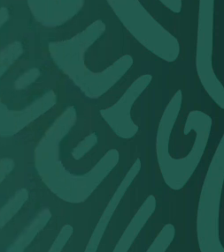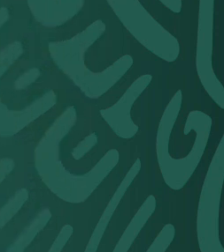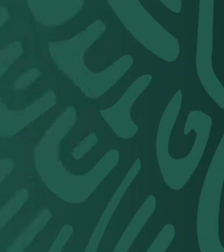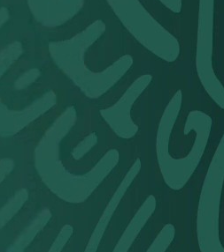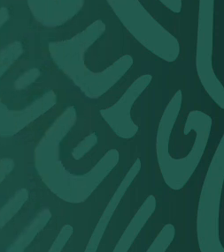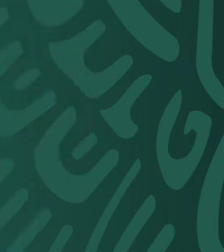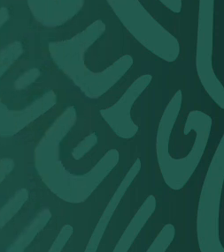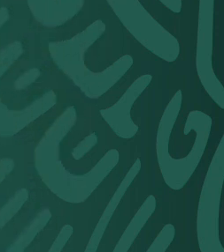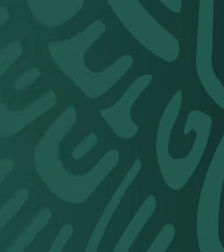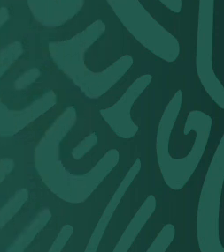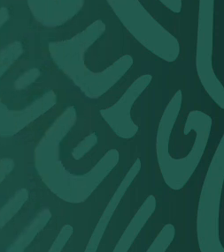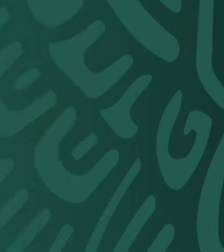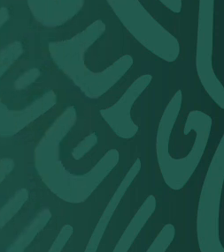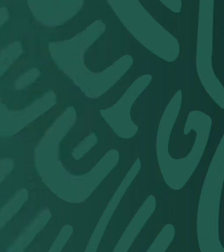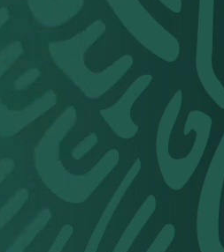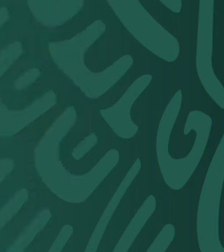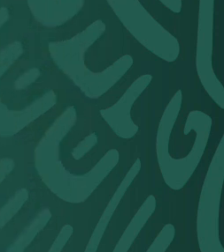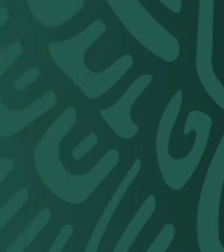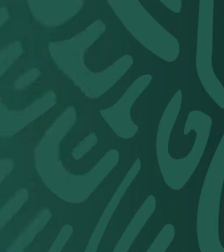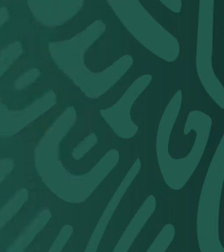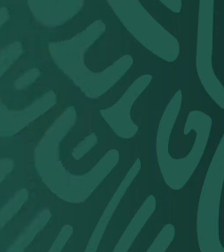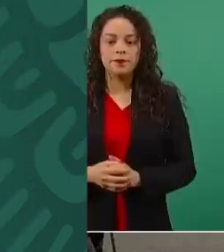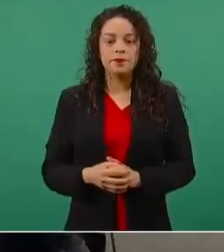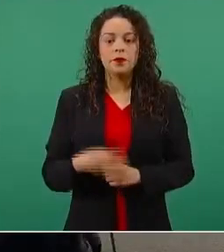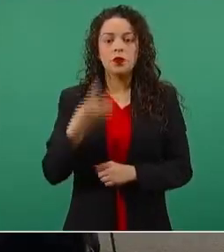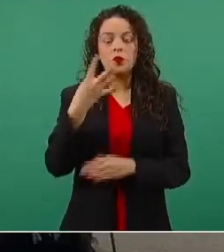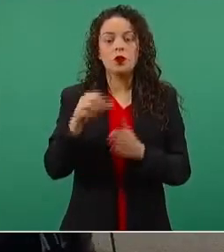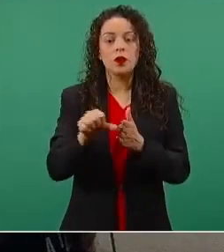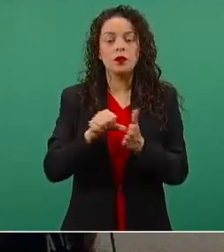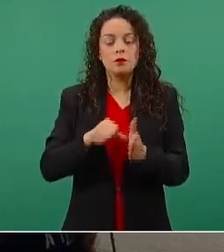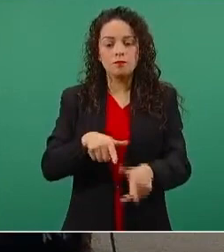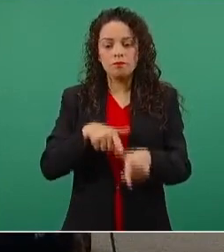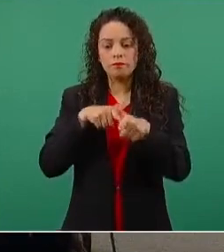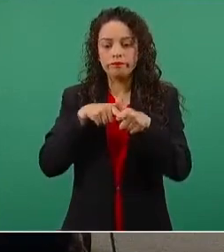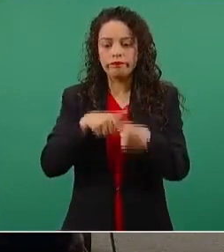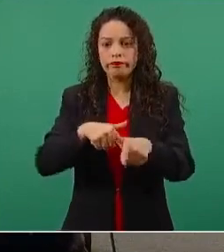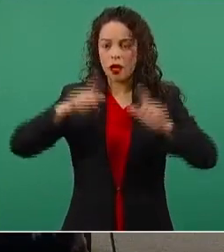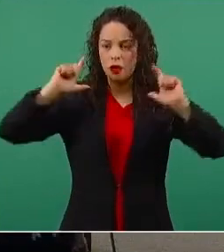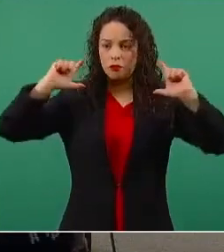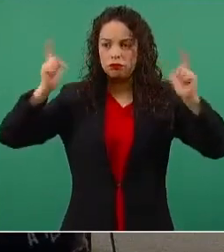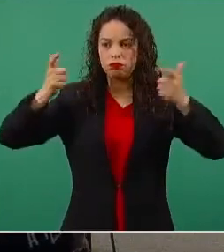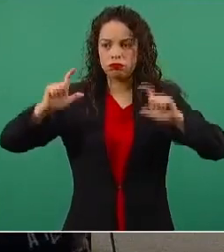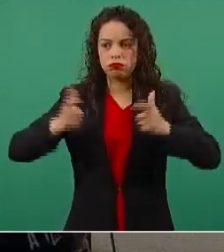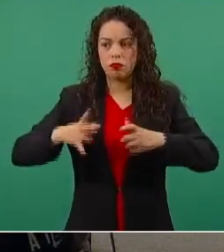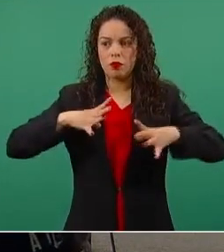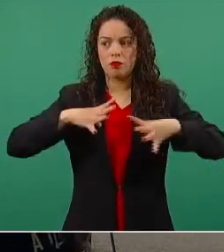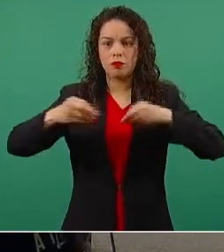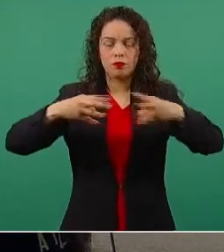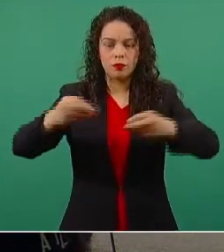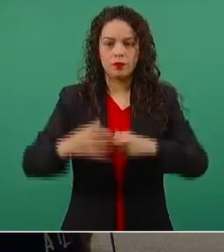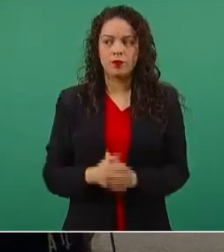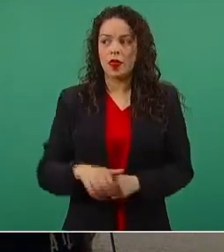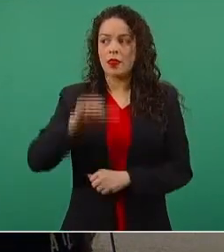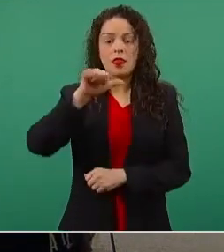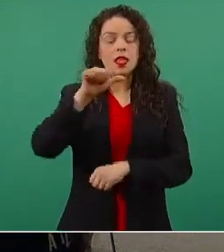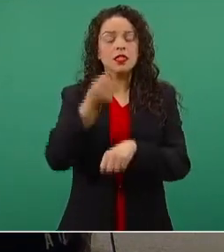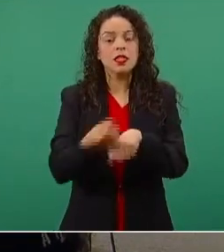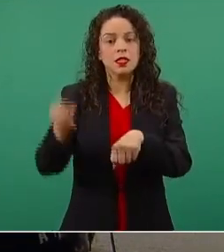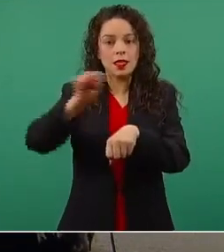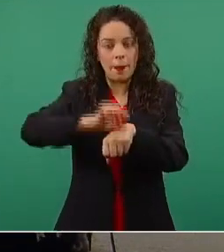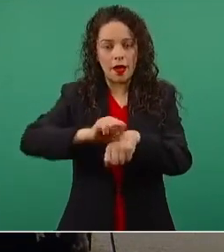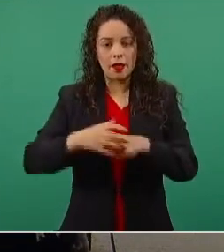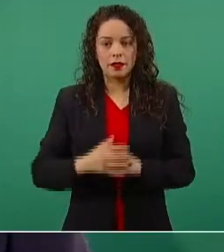personas vacunadas y las dosis adquiridas. 4 meses continuos de reducción de la epidemia, 4 meses, 16 semanas.